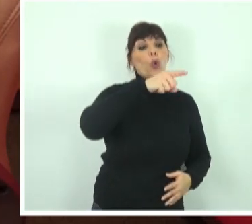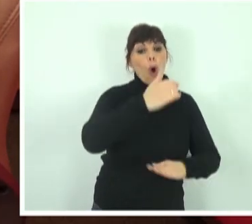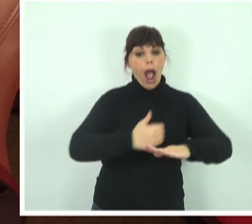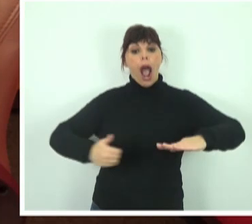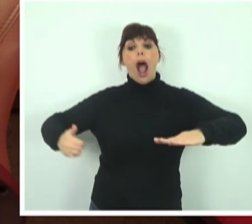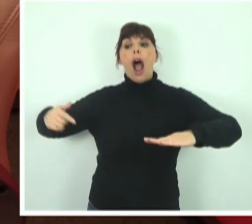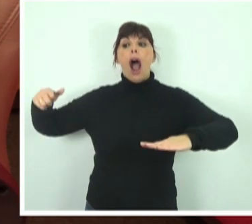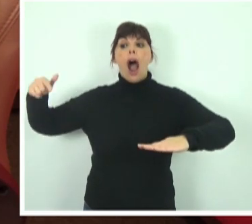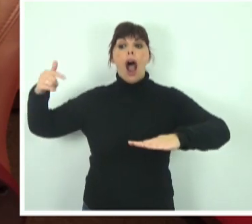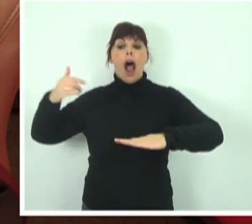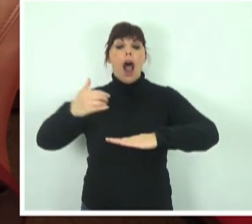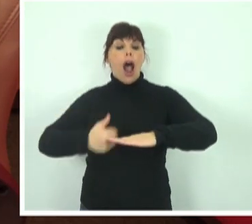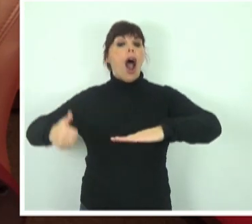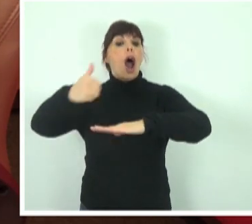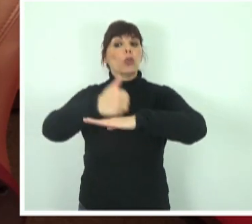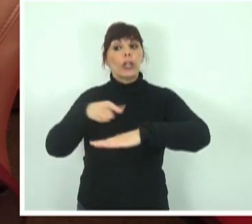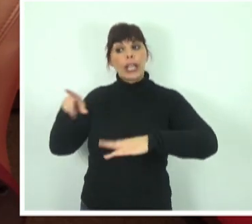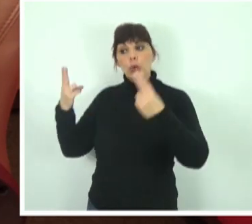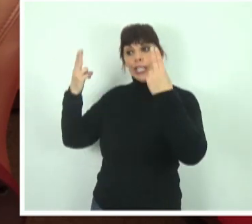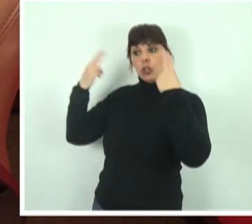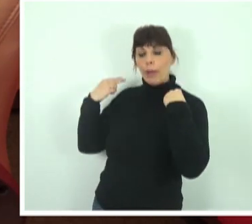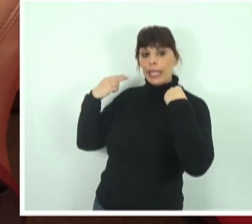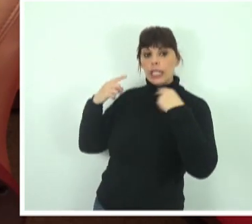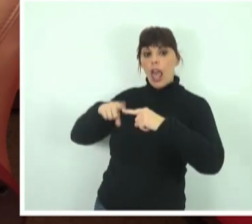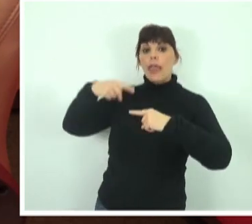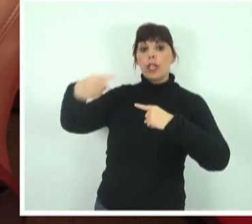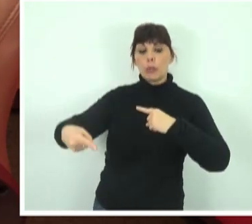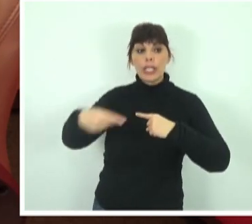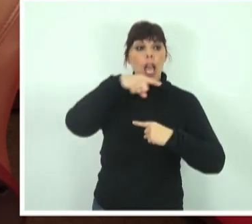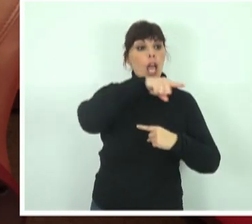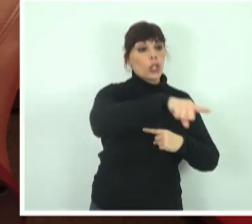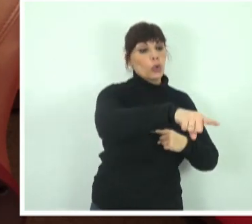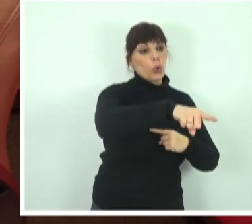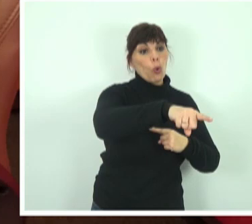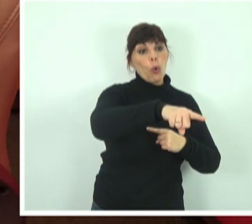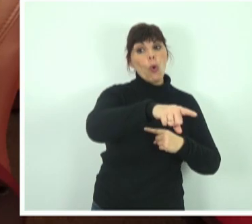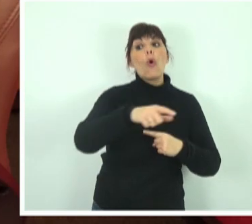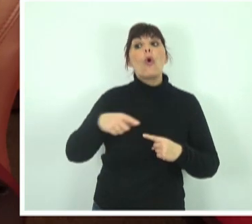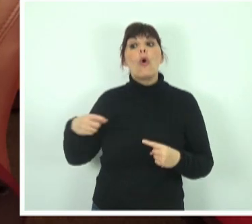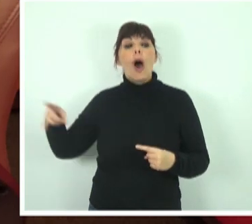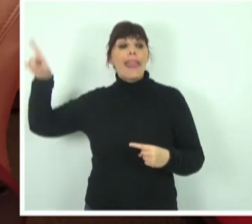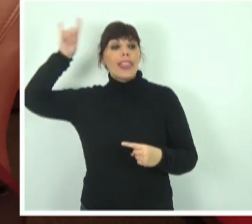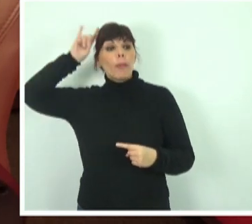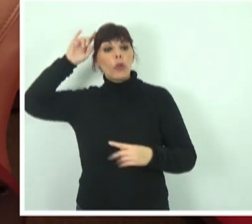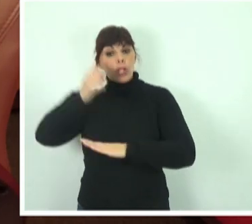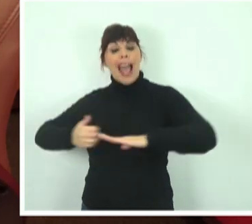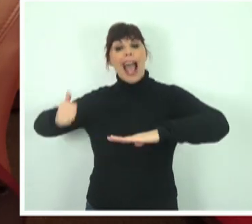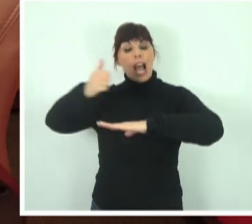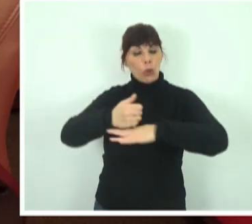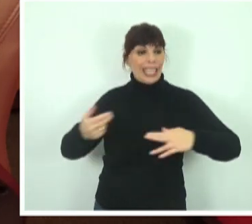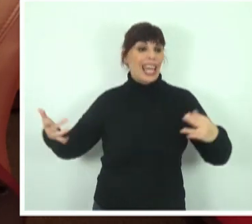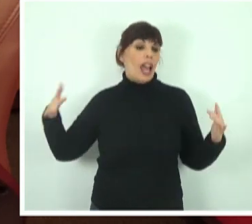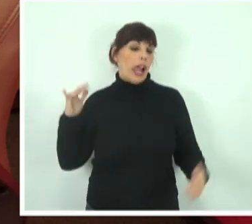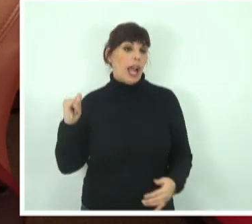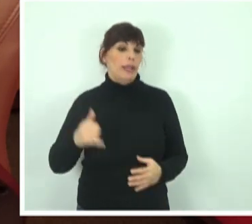este centurión se lo dice al Señor en Lucas capítulo 7. Dice